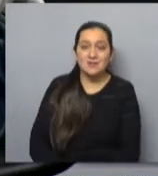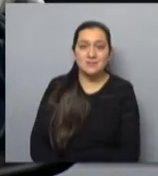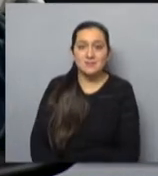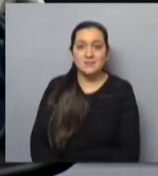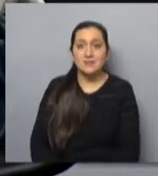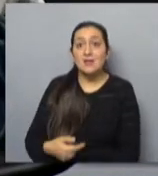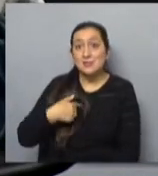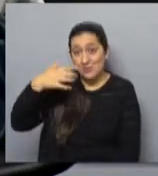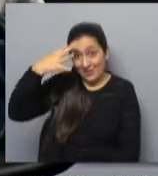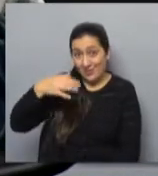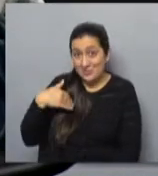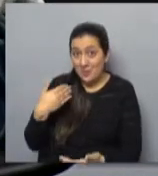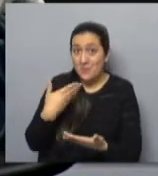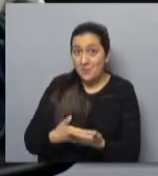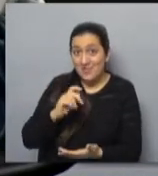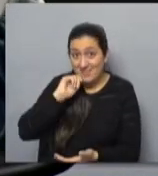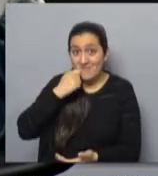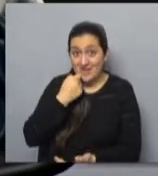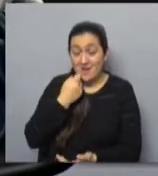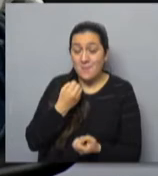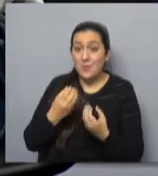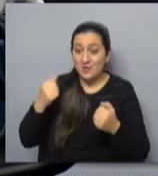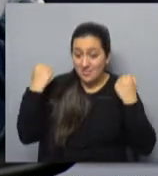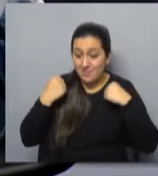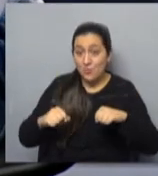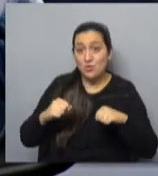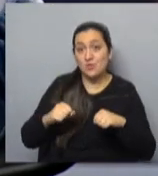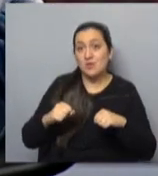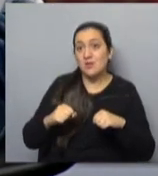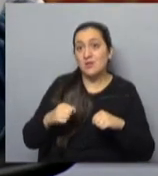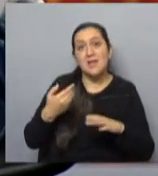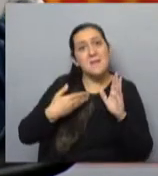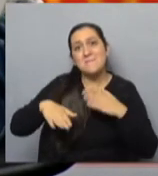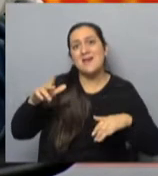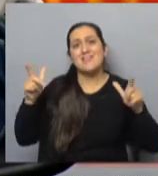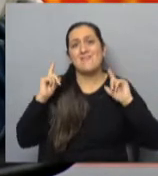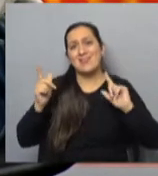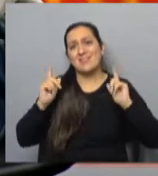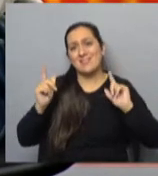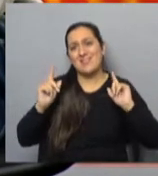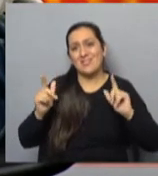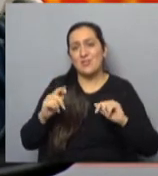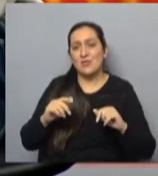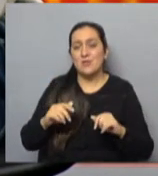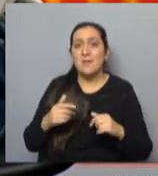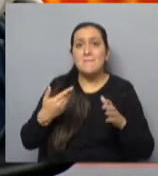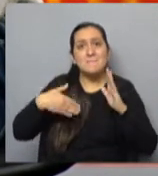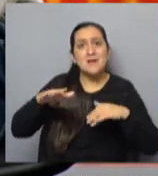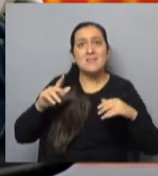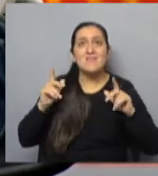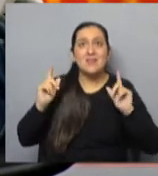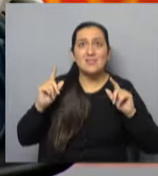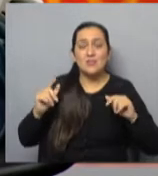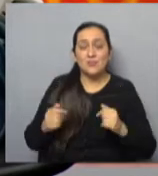y yo creo que es una propuesta divina porque el deporte es mucho más divertido sinceramente con hasta jugar al fútbol al basket